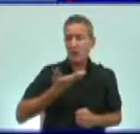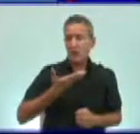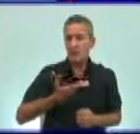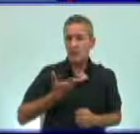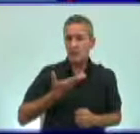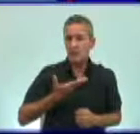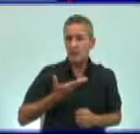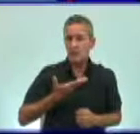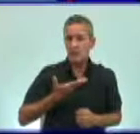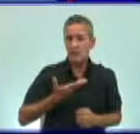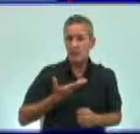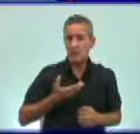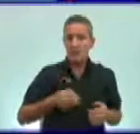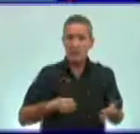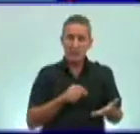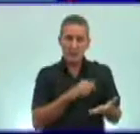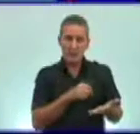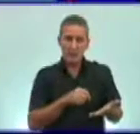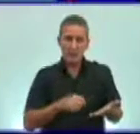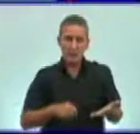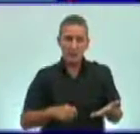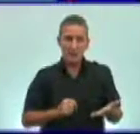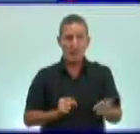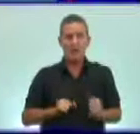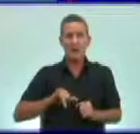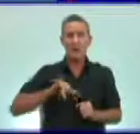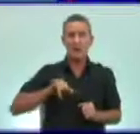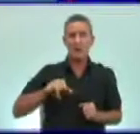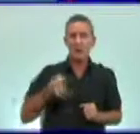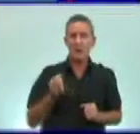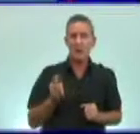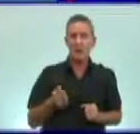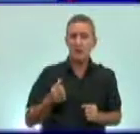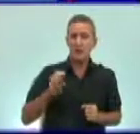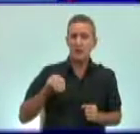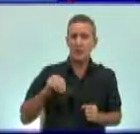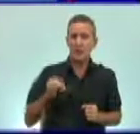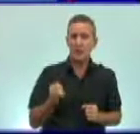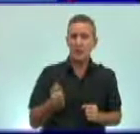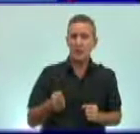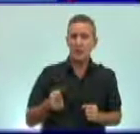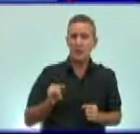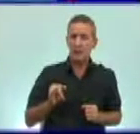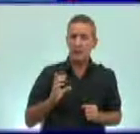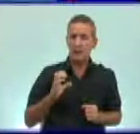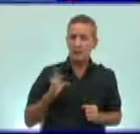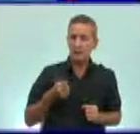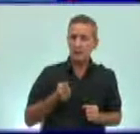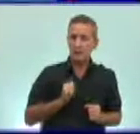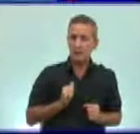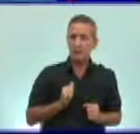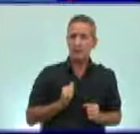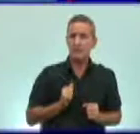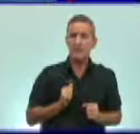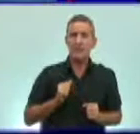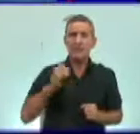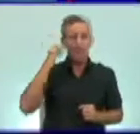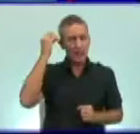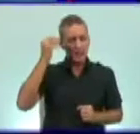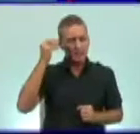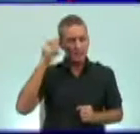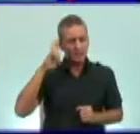de Jamaica, en la cual se expresa algunos elementos del pensamiento revolucionario de Simón Bolívar y que